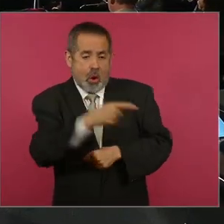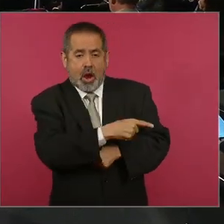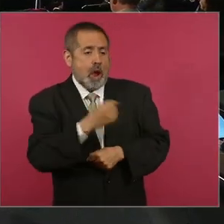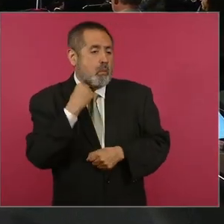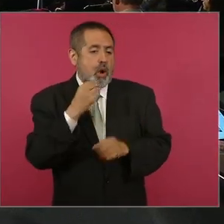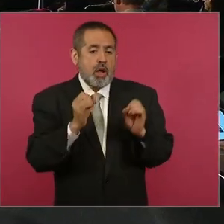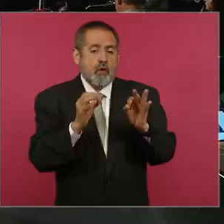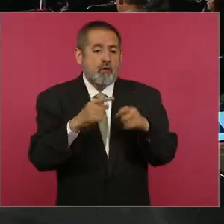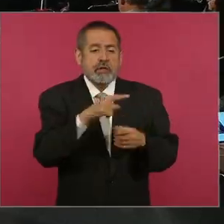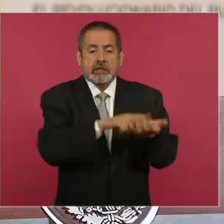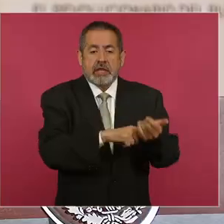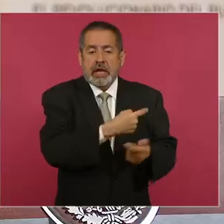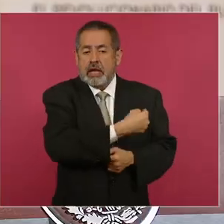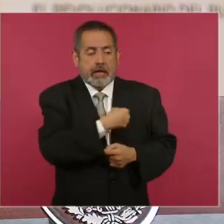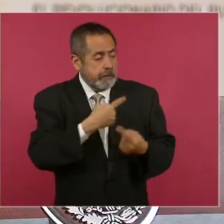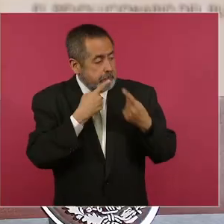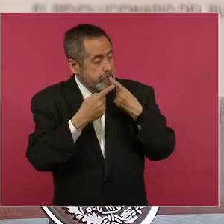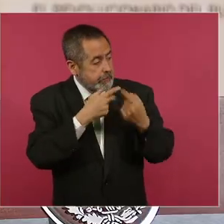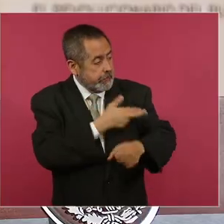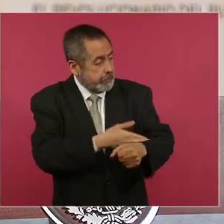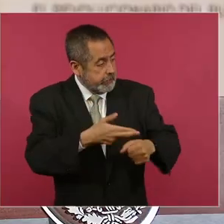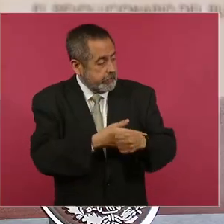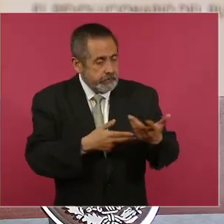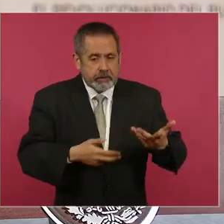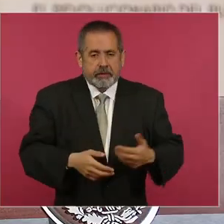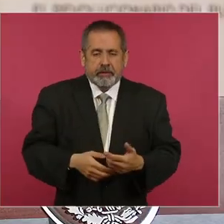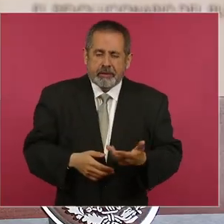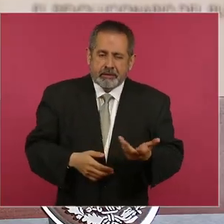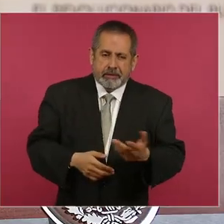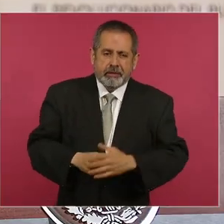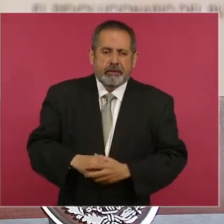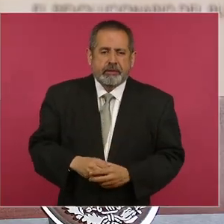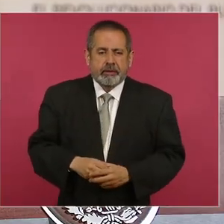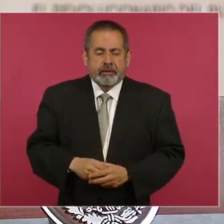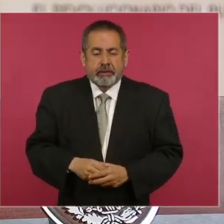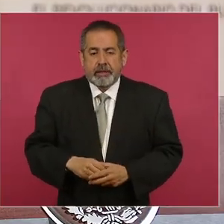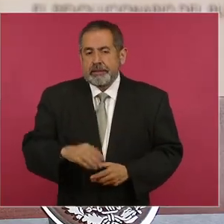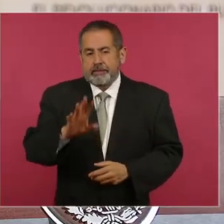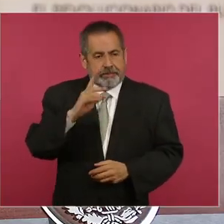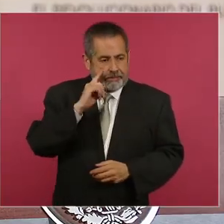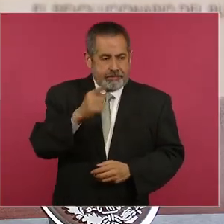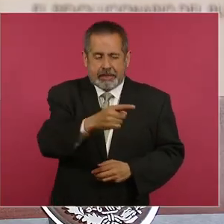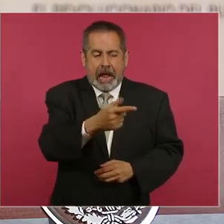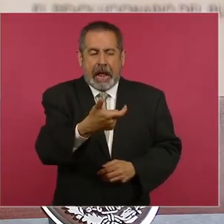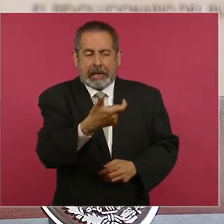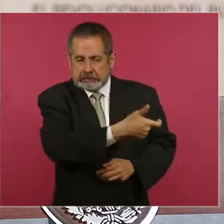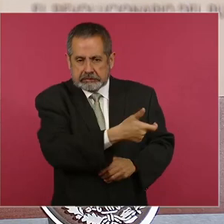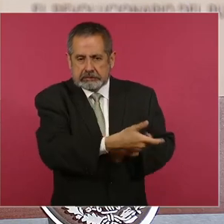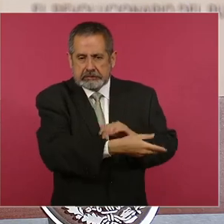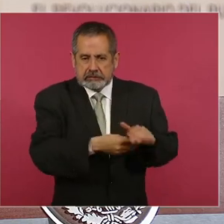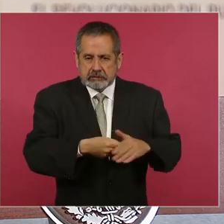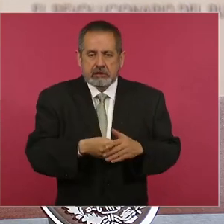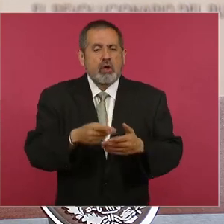una manifestación de impacto ambiental, y le decían: mira, necesitas